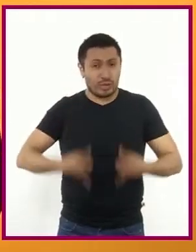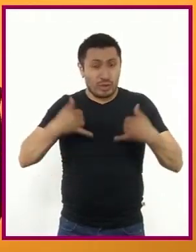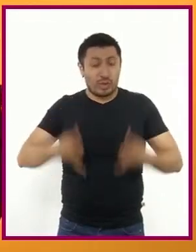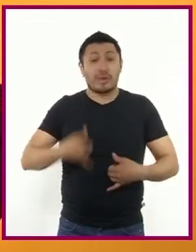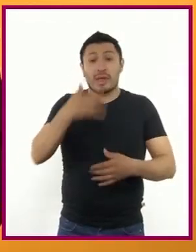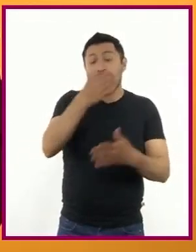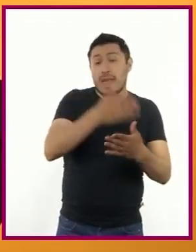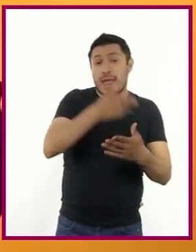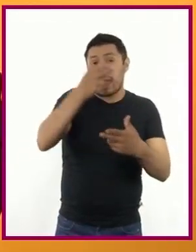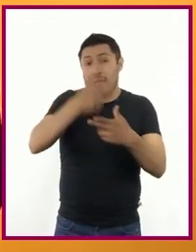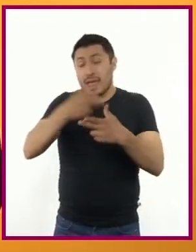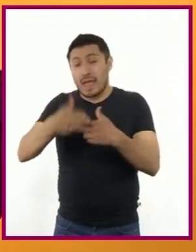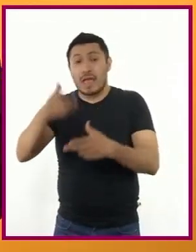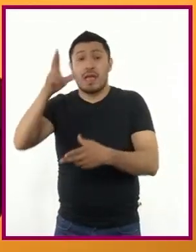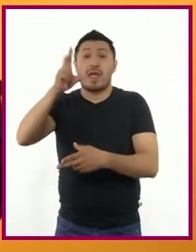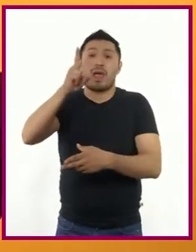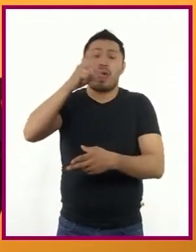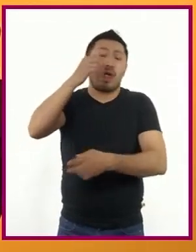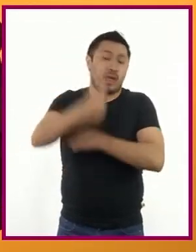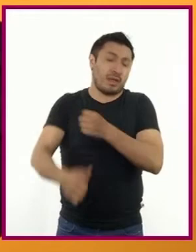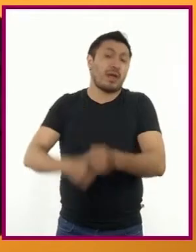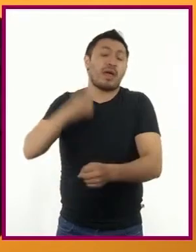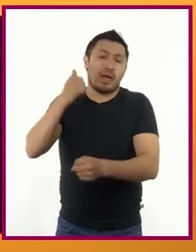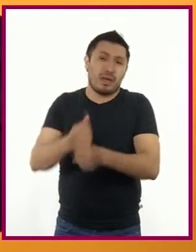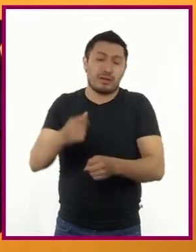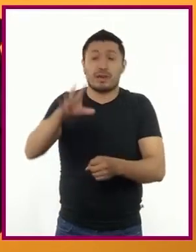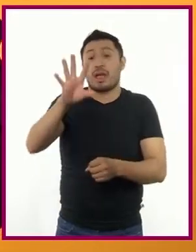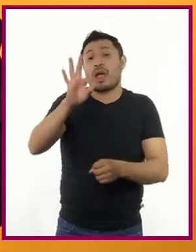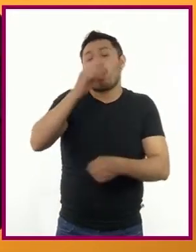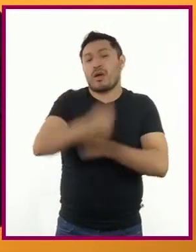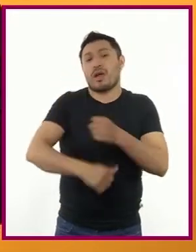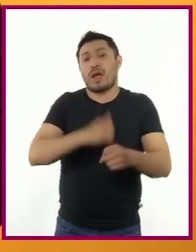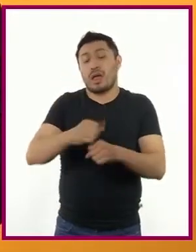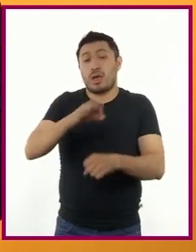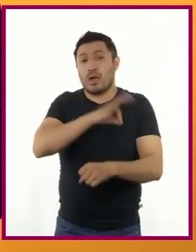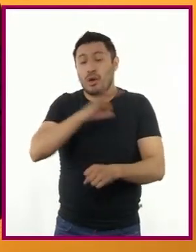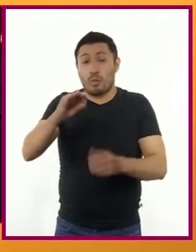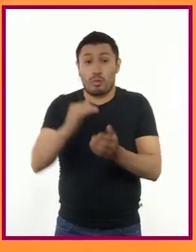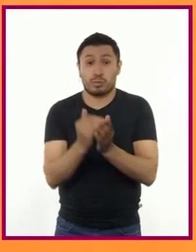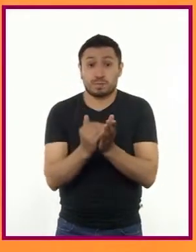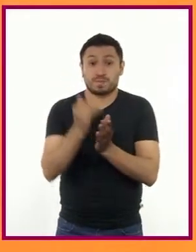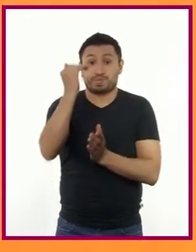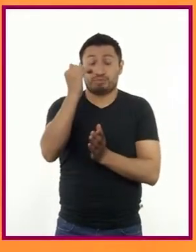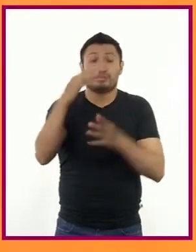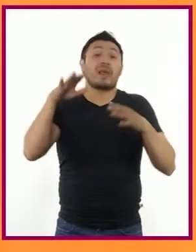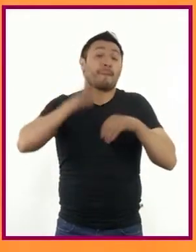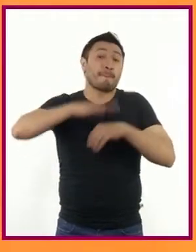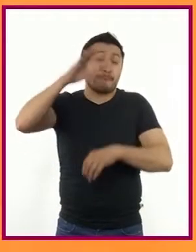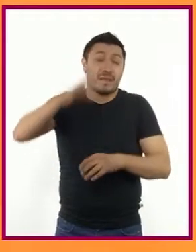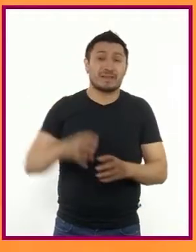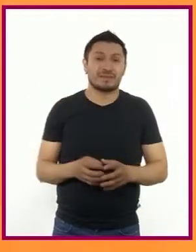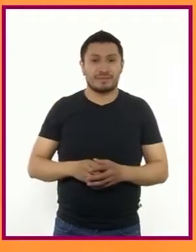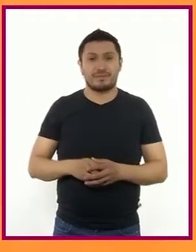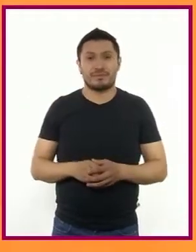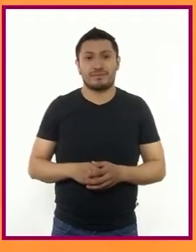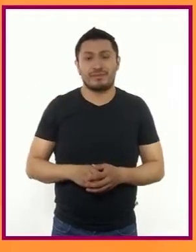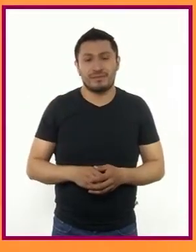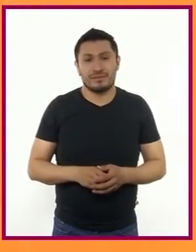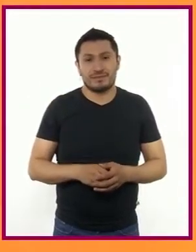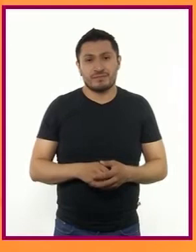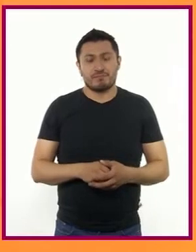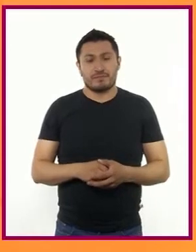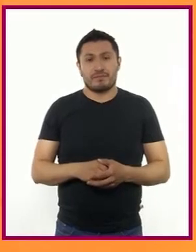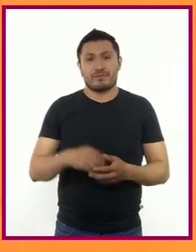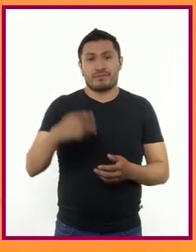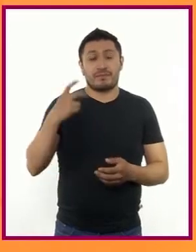30 años aproximadamente. Después de los 40 puede incrementar su tamaño. La próstata es una